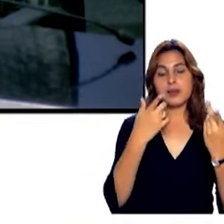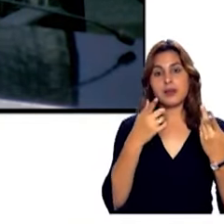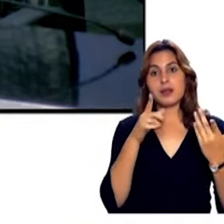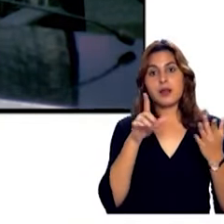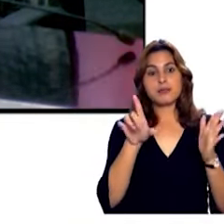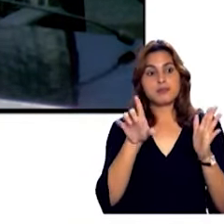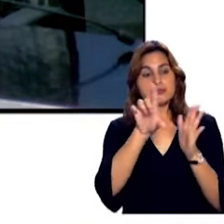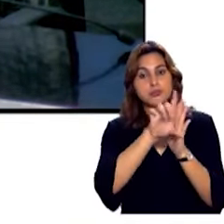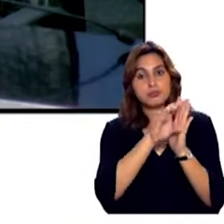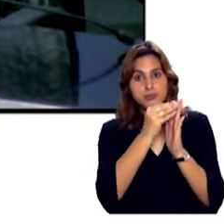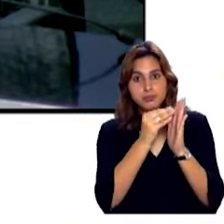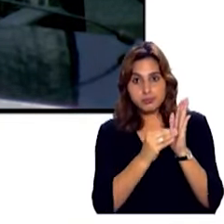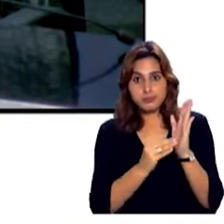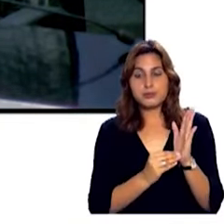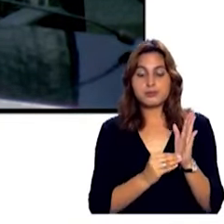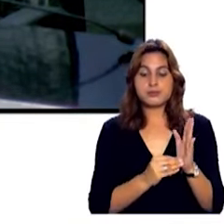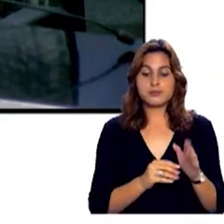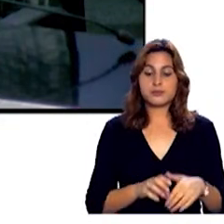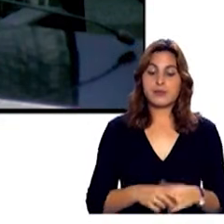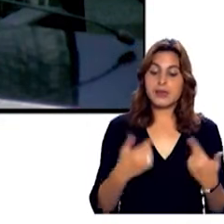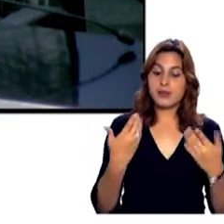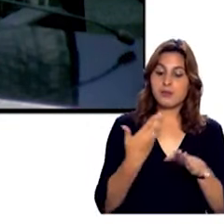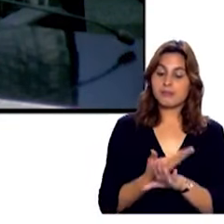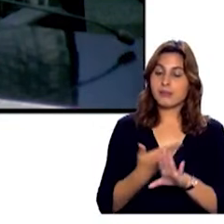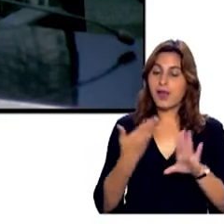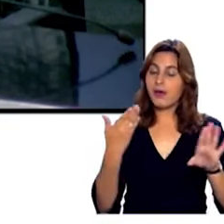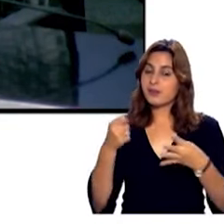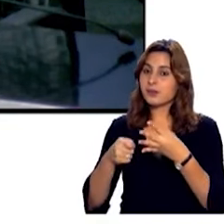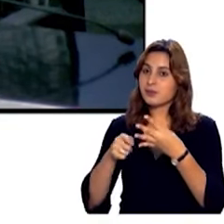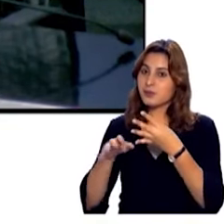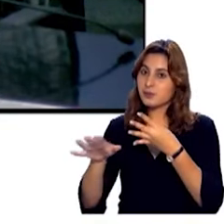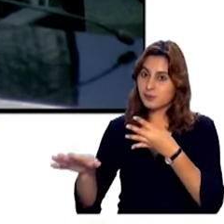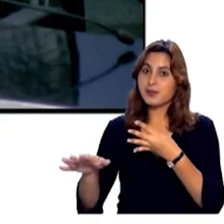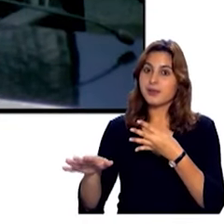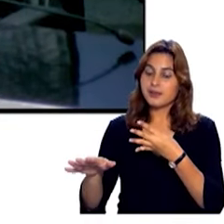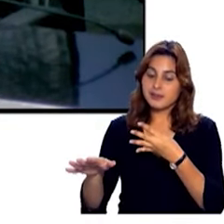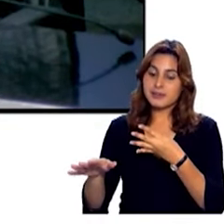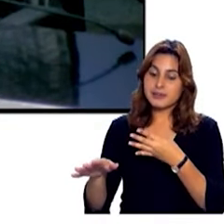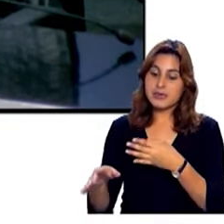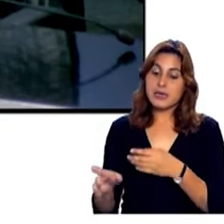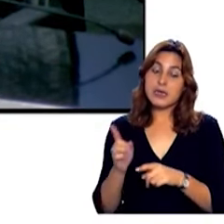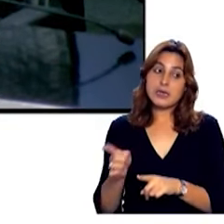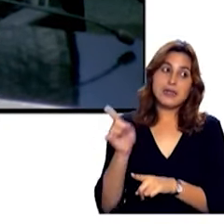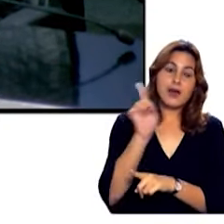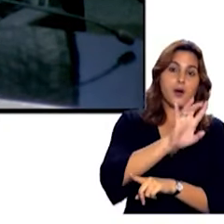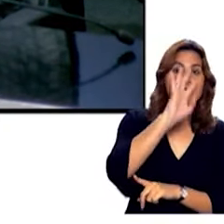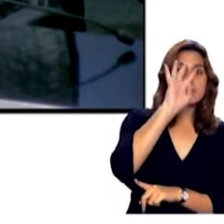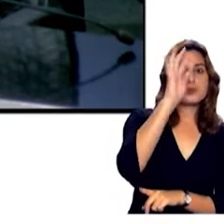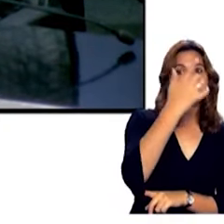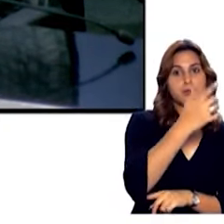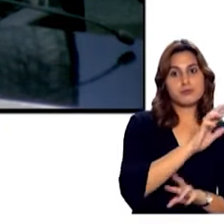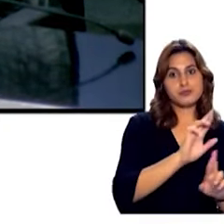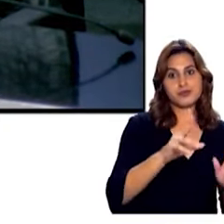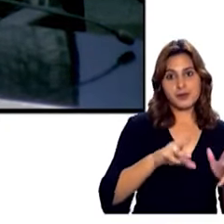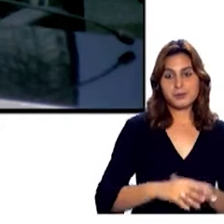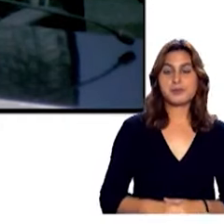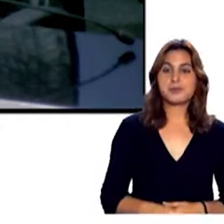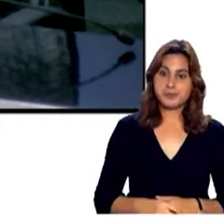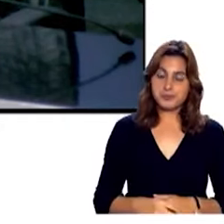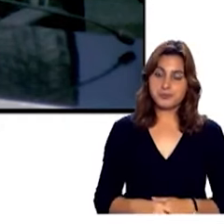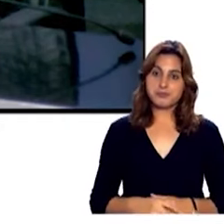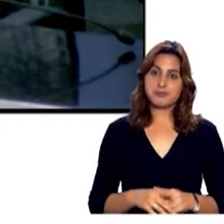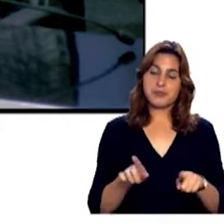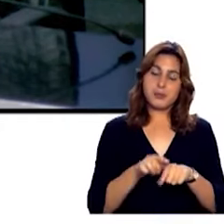aparto de esa jurisprudencia para esta solución momento cual ese Diogo de tribunales la corte de casación dirá si